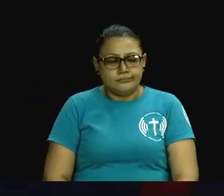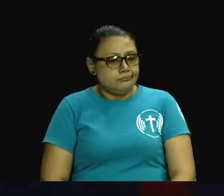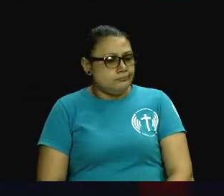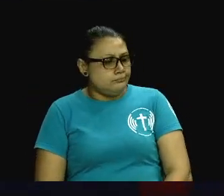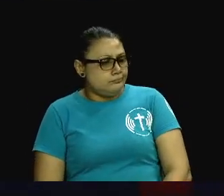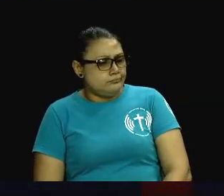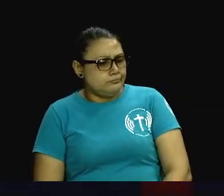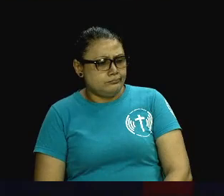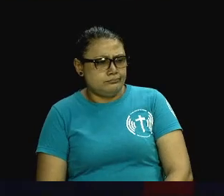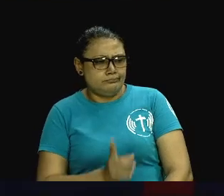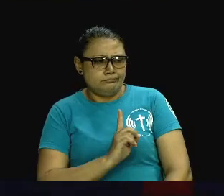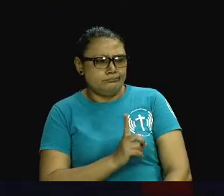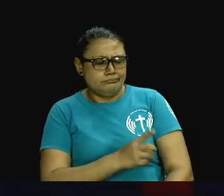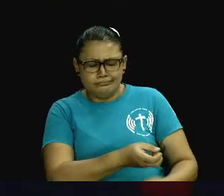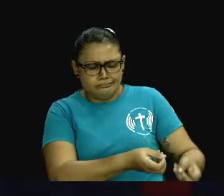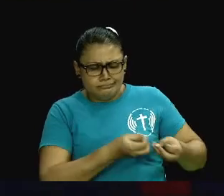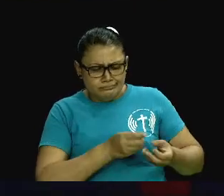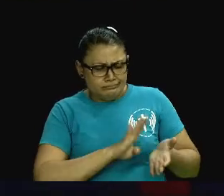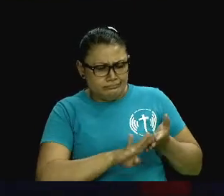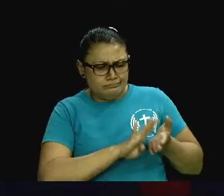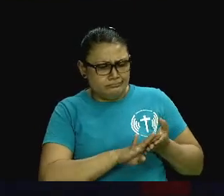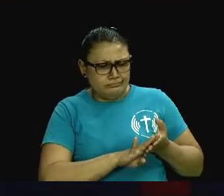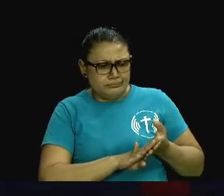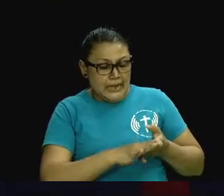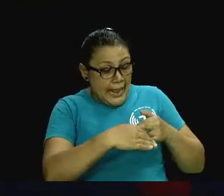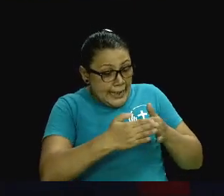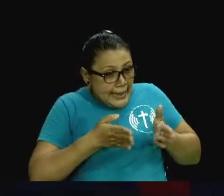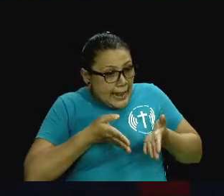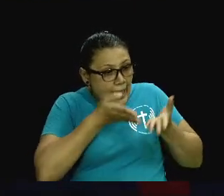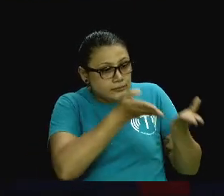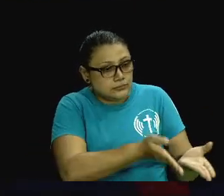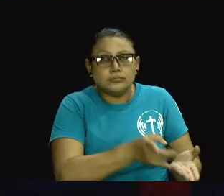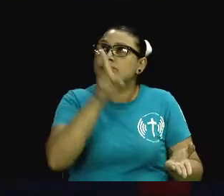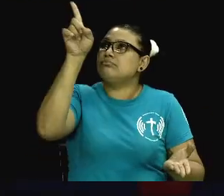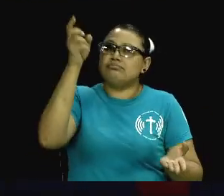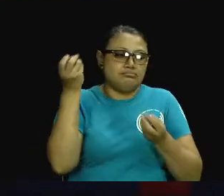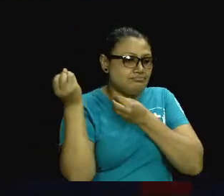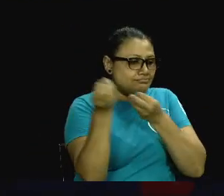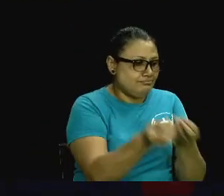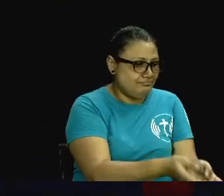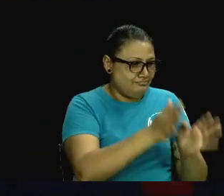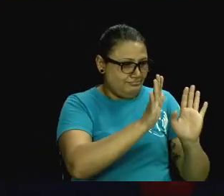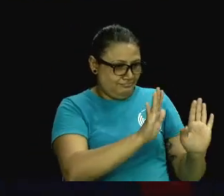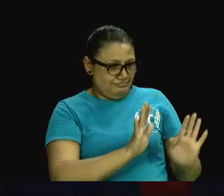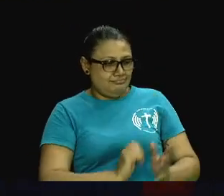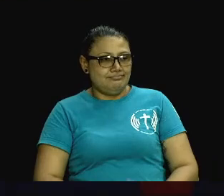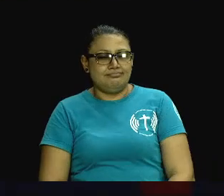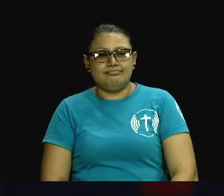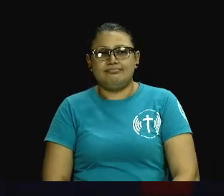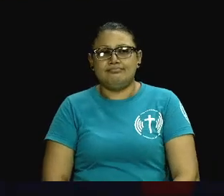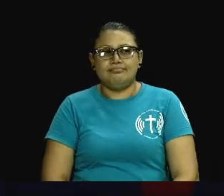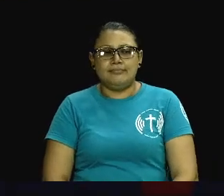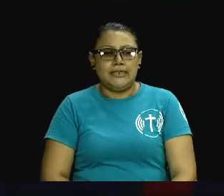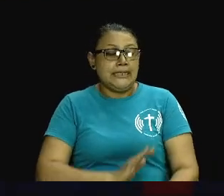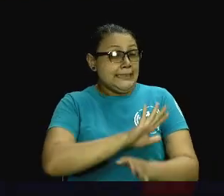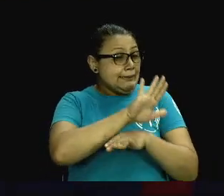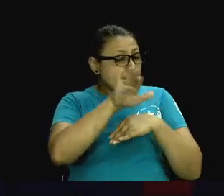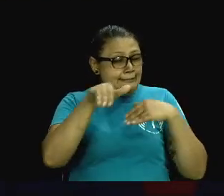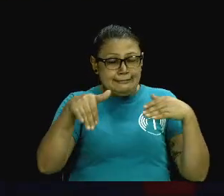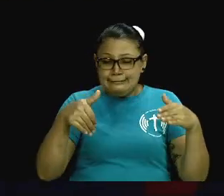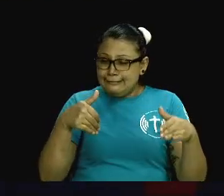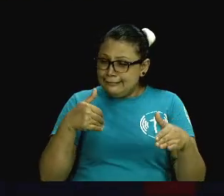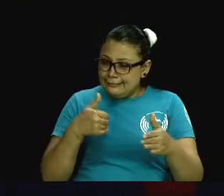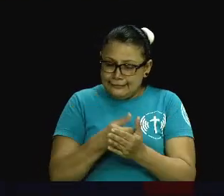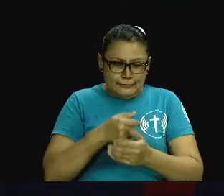ustedes que no creen en dios esto es un regalo que dios les ha mandado y todo el tiempo